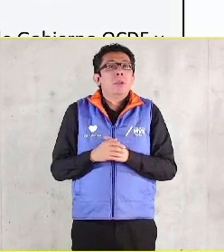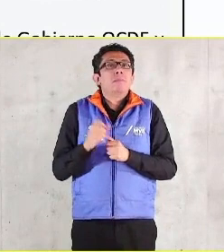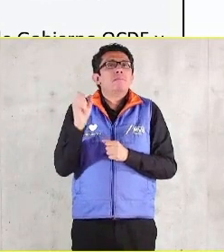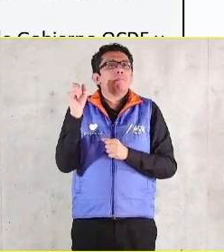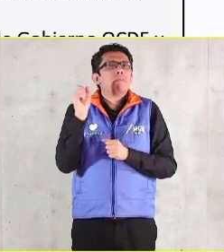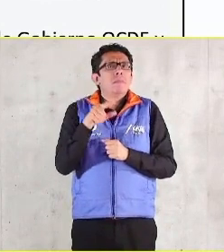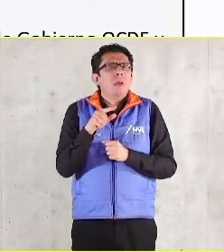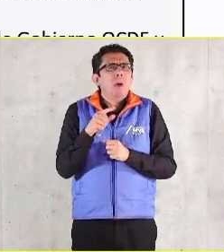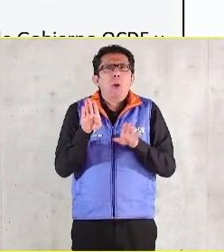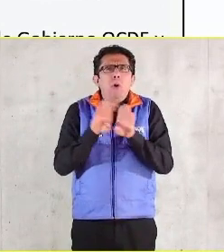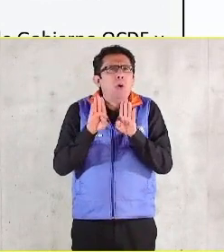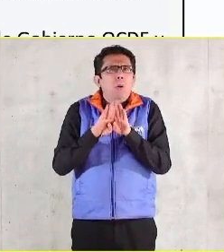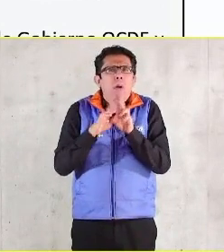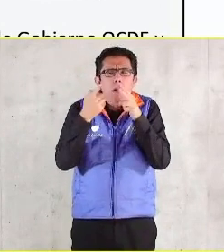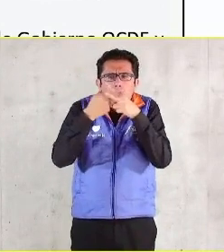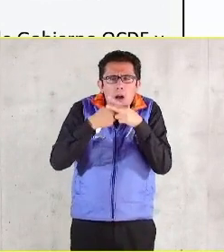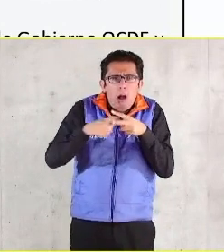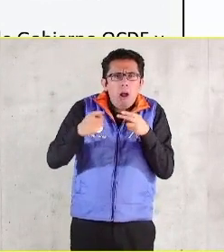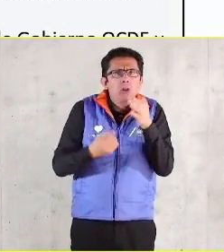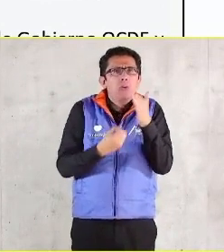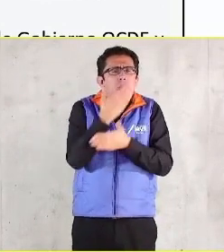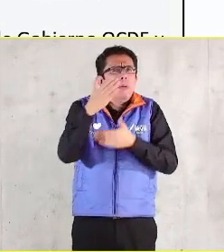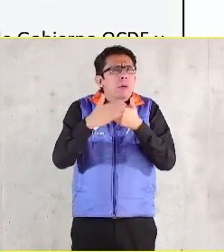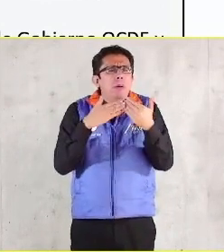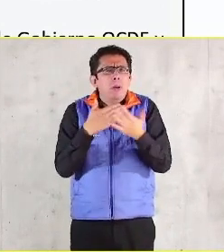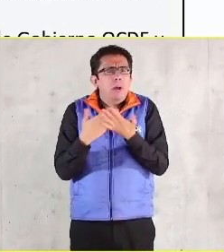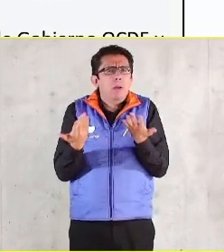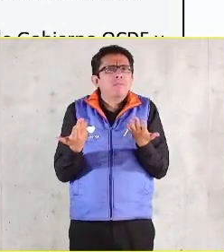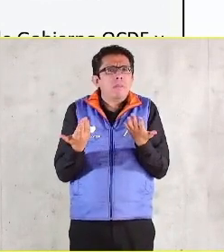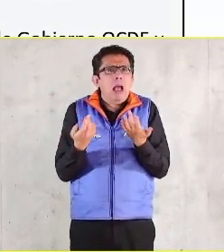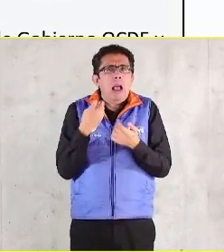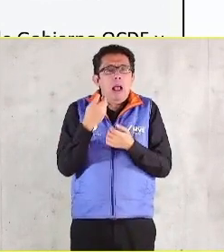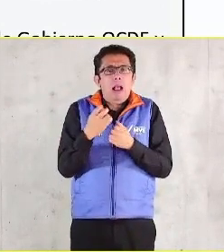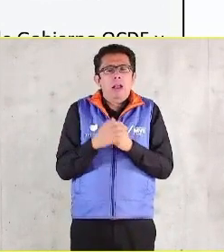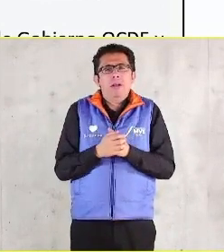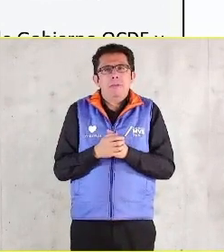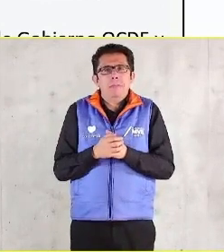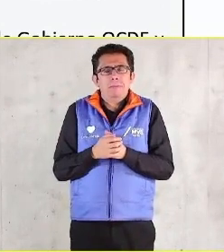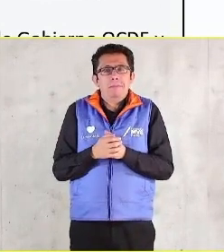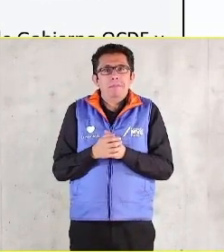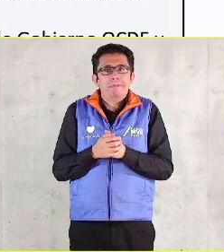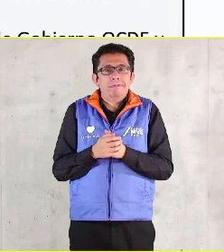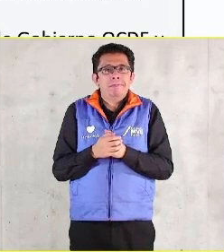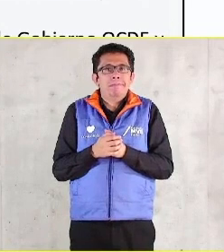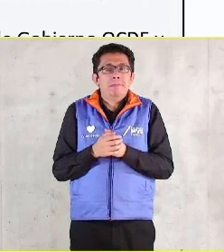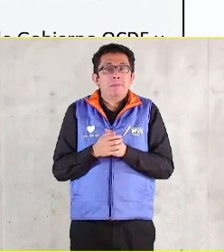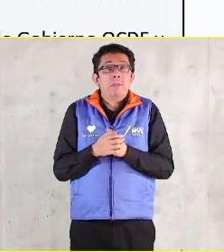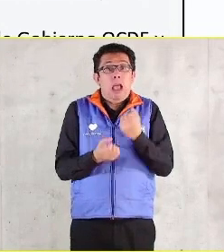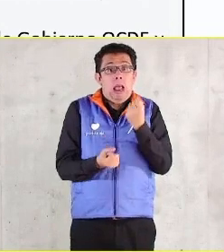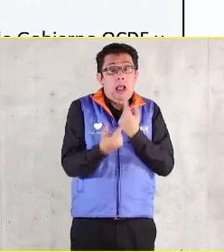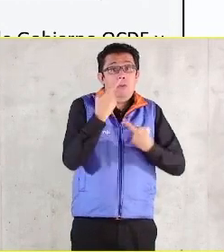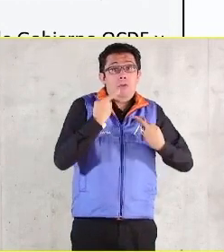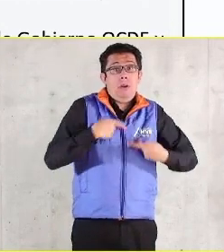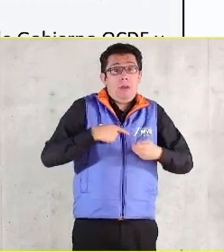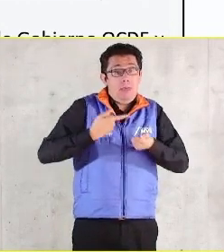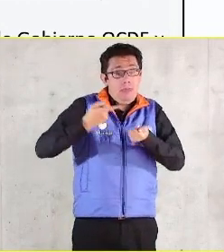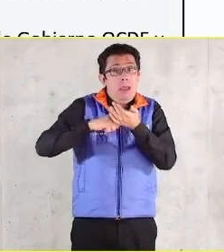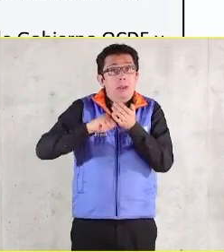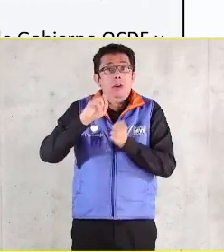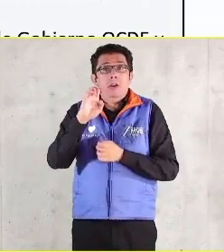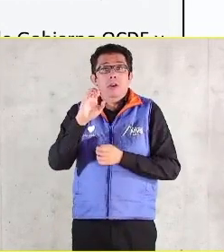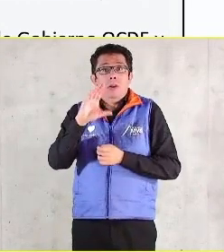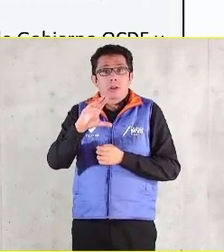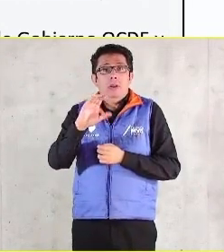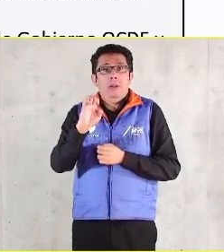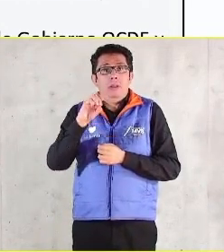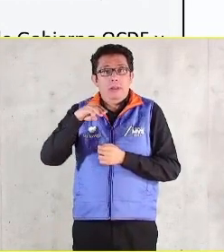el origen del nuevo modelo. El nuevo modelo no salió de alguna manera de algunas personas aquí en el CEMEFI.